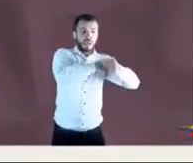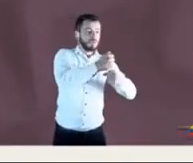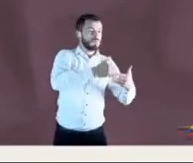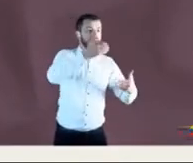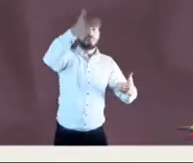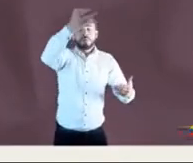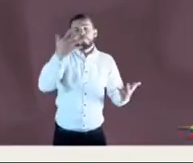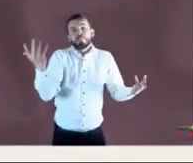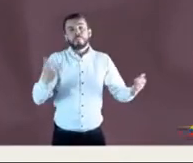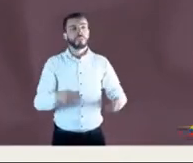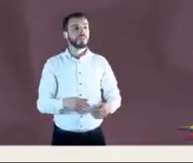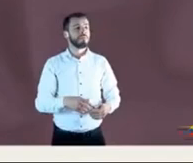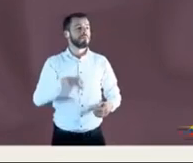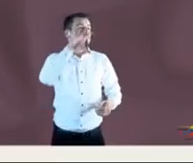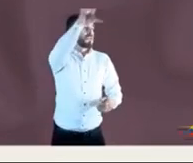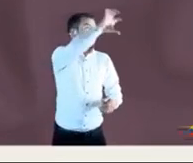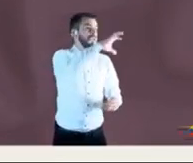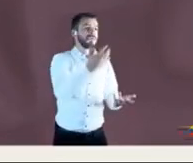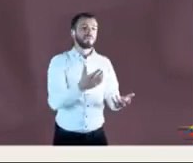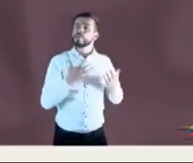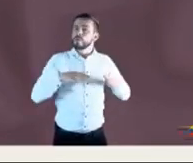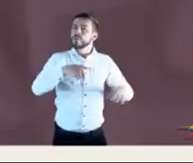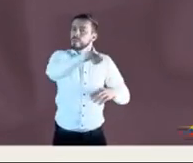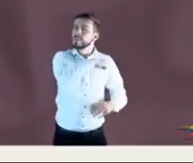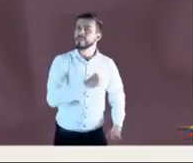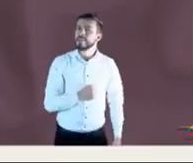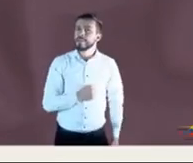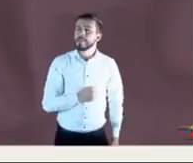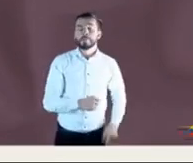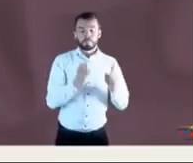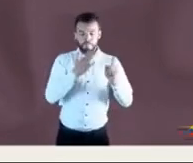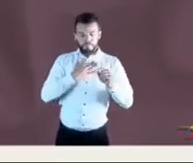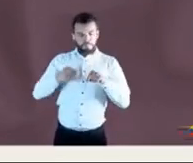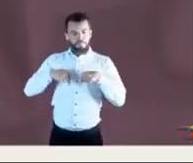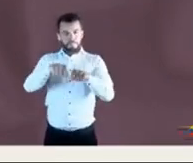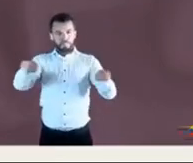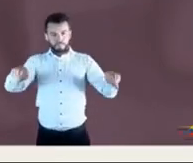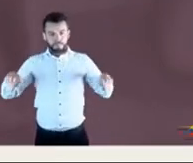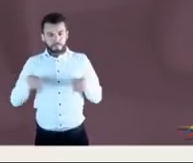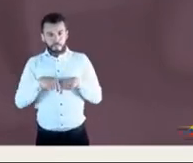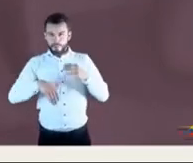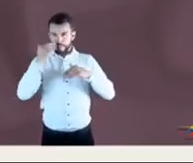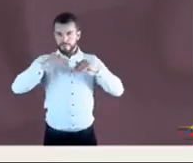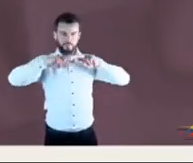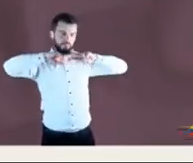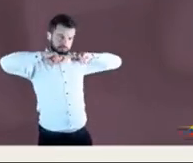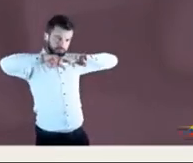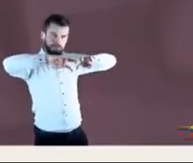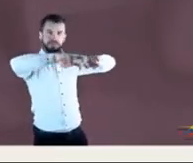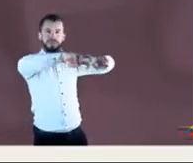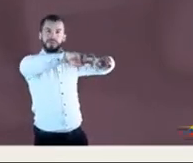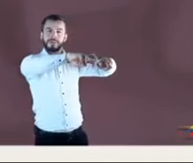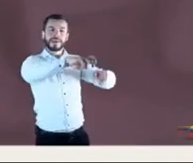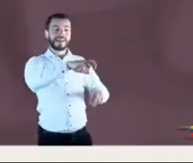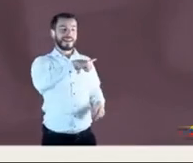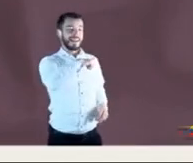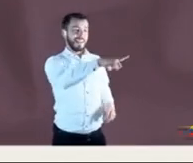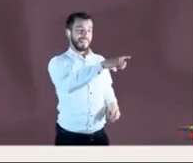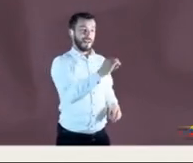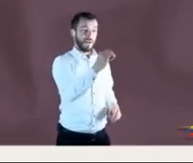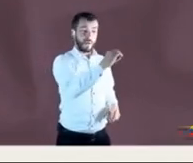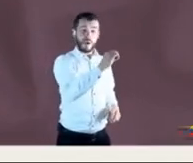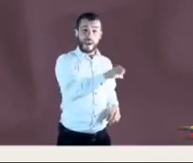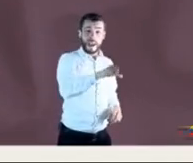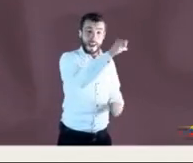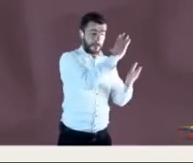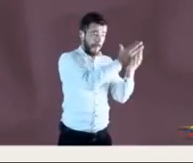Ahora, en lo que va del año, mi oficina viene dando seguimiento a 99 casos de líderes y lideresas sociales